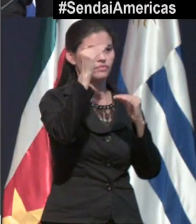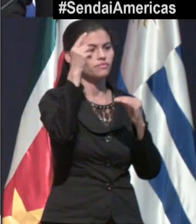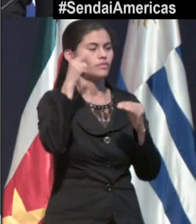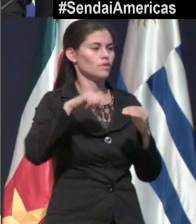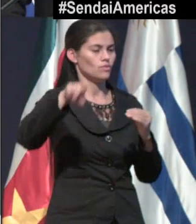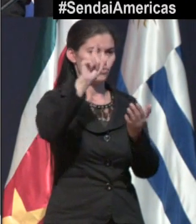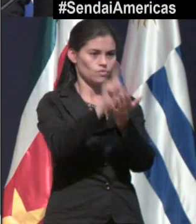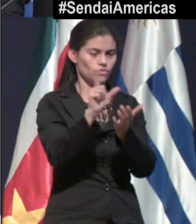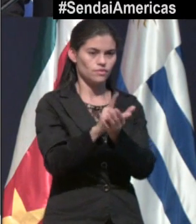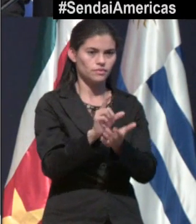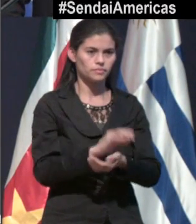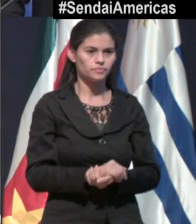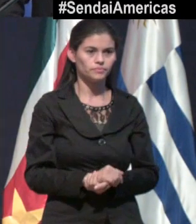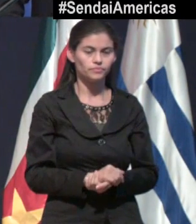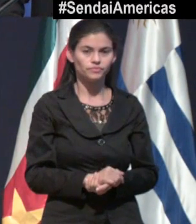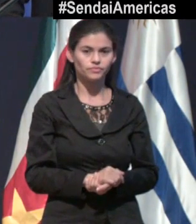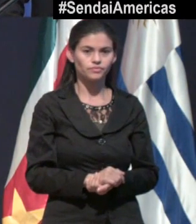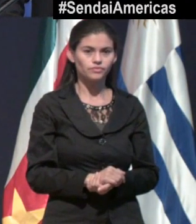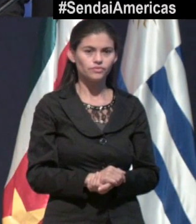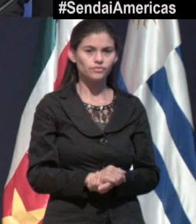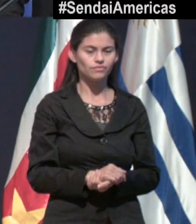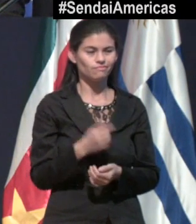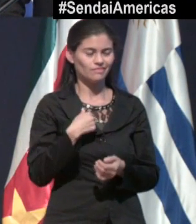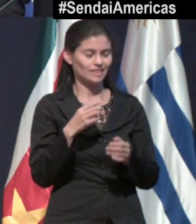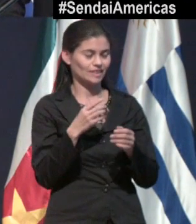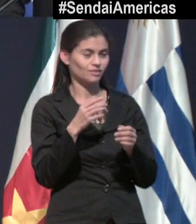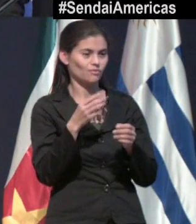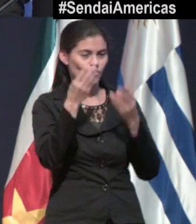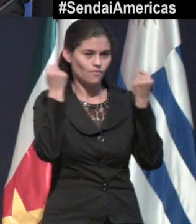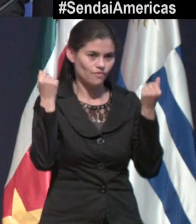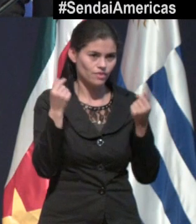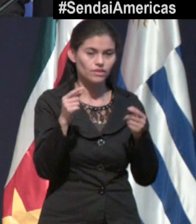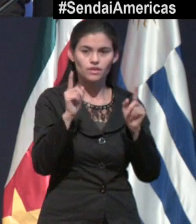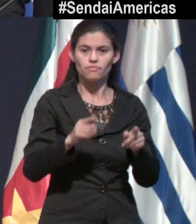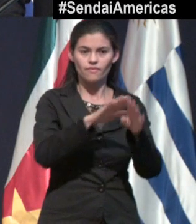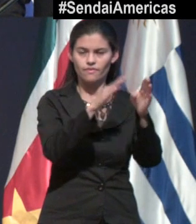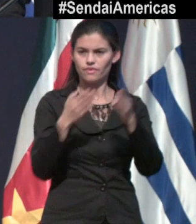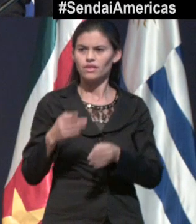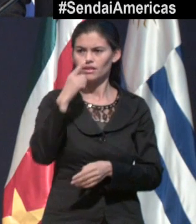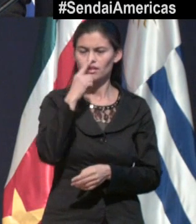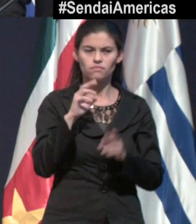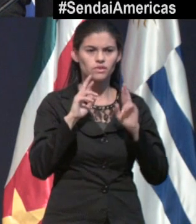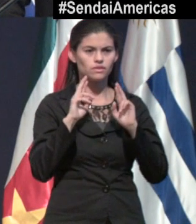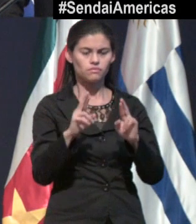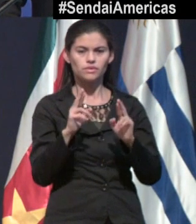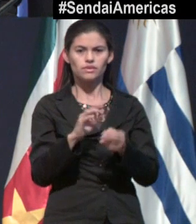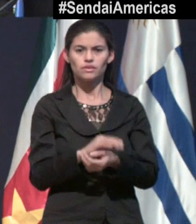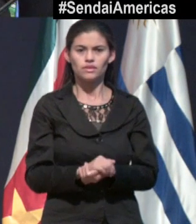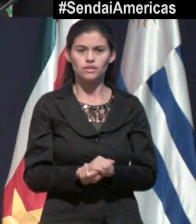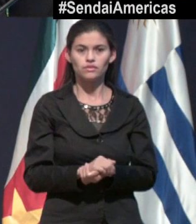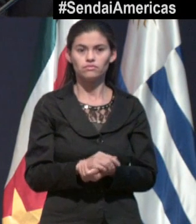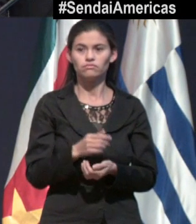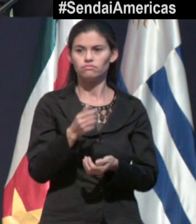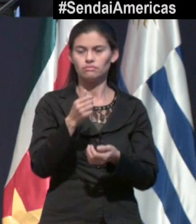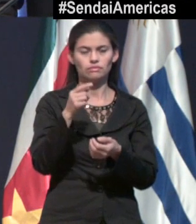sectorial. Se me había escapado mencionar y dar la bienvenida también a los representantes de los